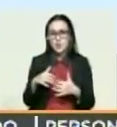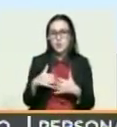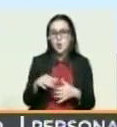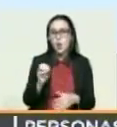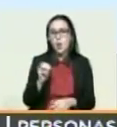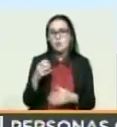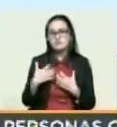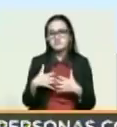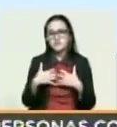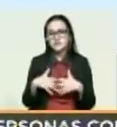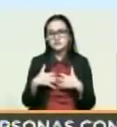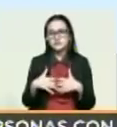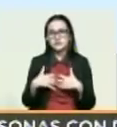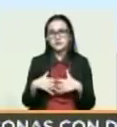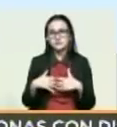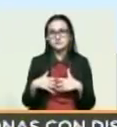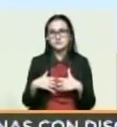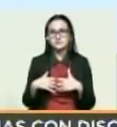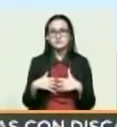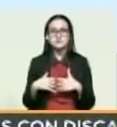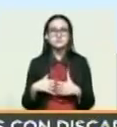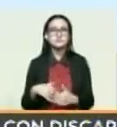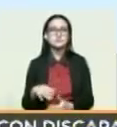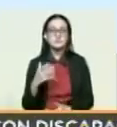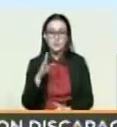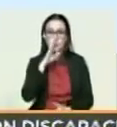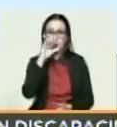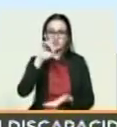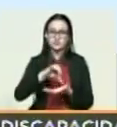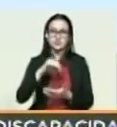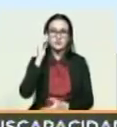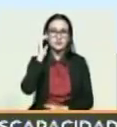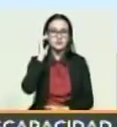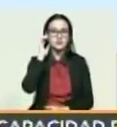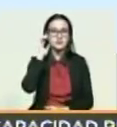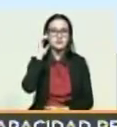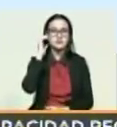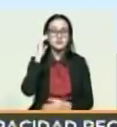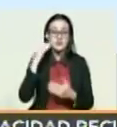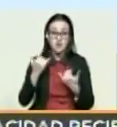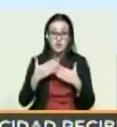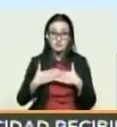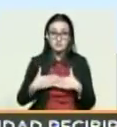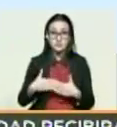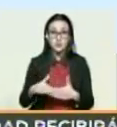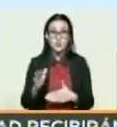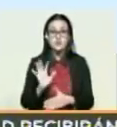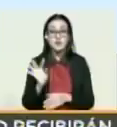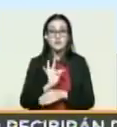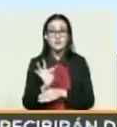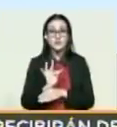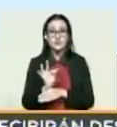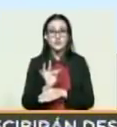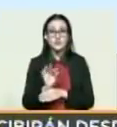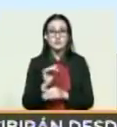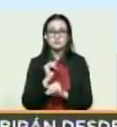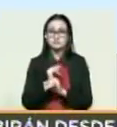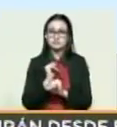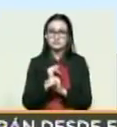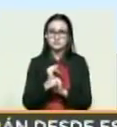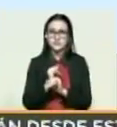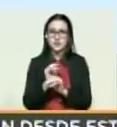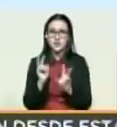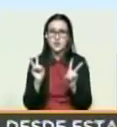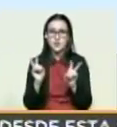diferencia del pasado que solamente ofertaba el banco central de venezuela igualmente destacaba que a partir de hoy ya se encuentra en funcionamiento a la página para recibir los